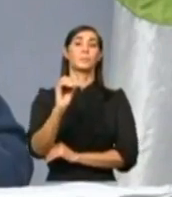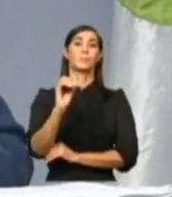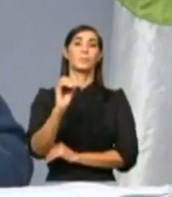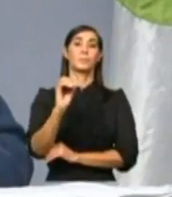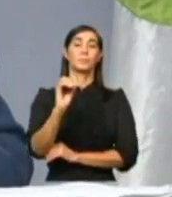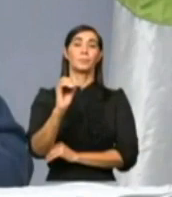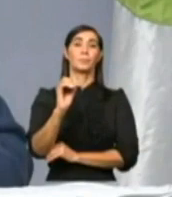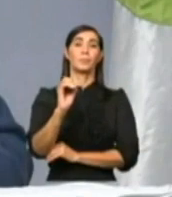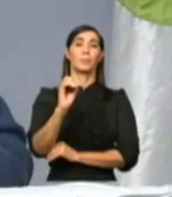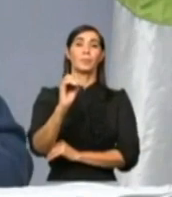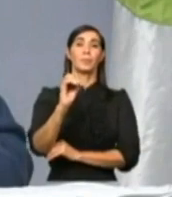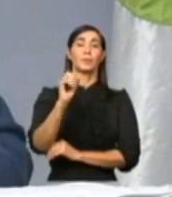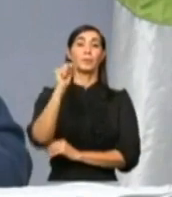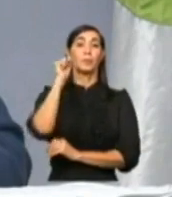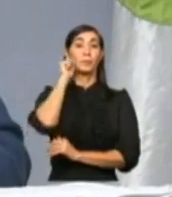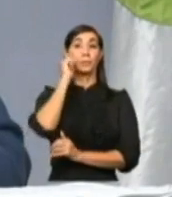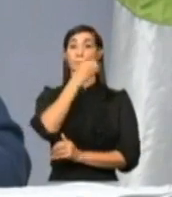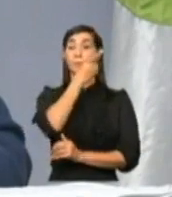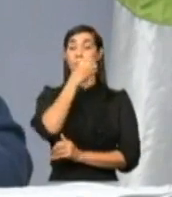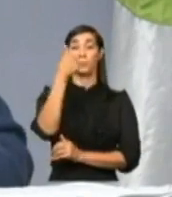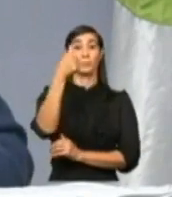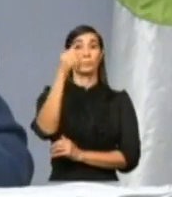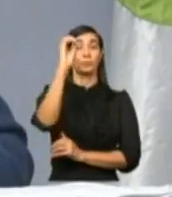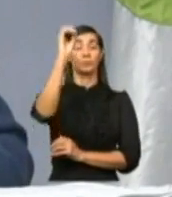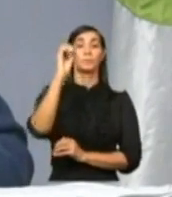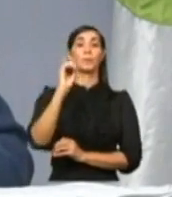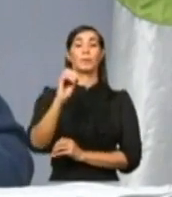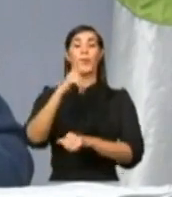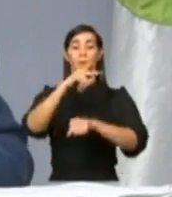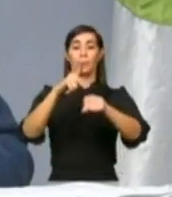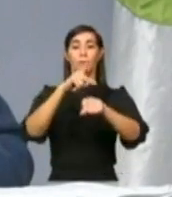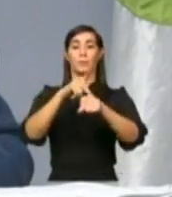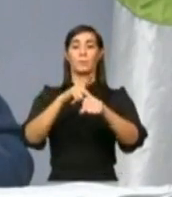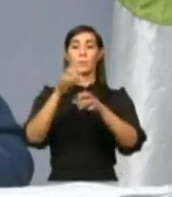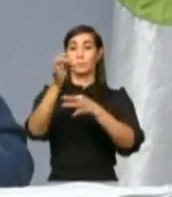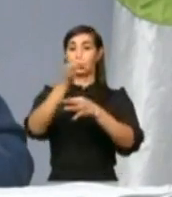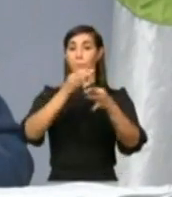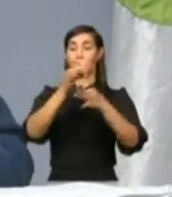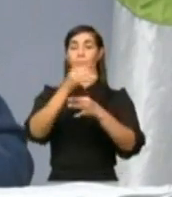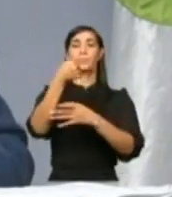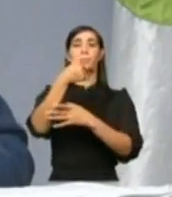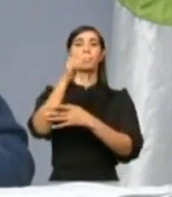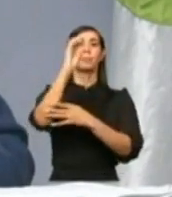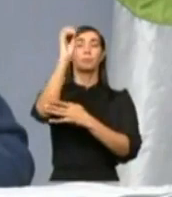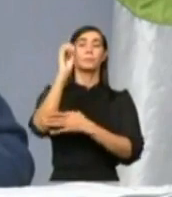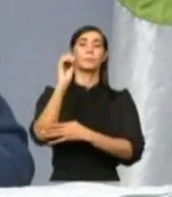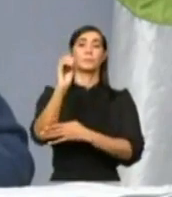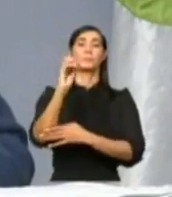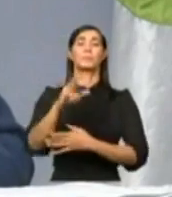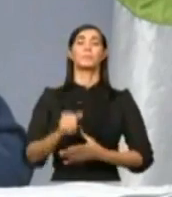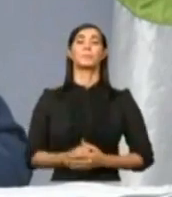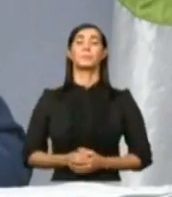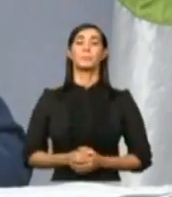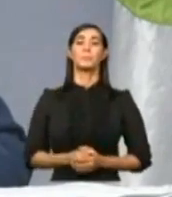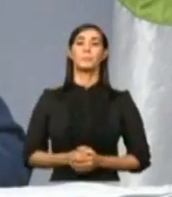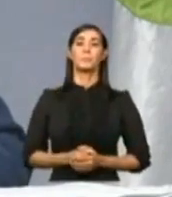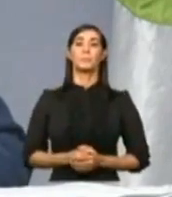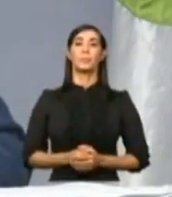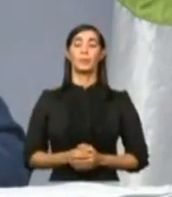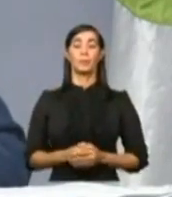la provincia Santo Domingo, 10%, y la provincia Duarte, 10%. La tasa